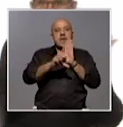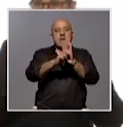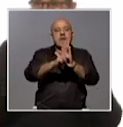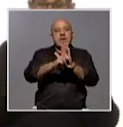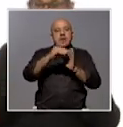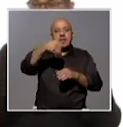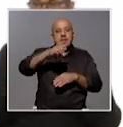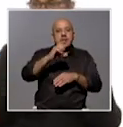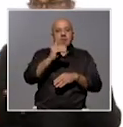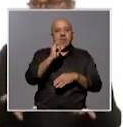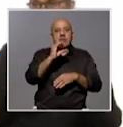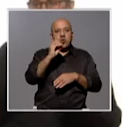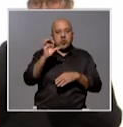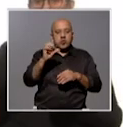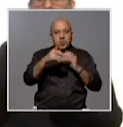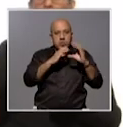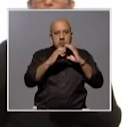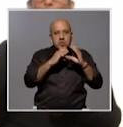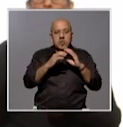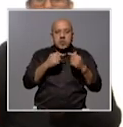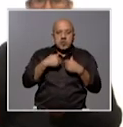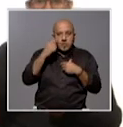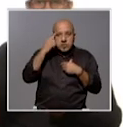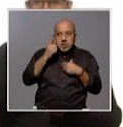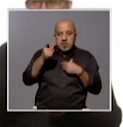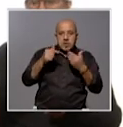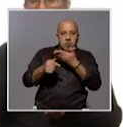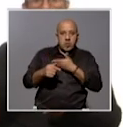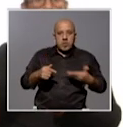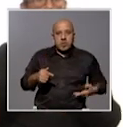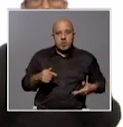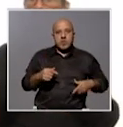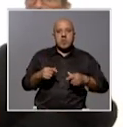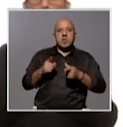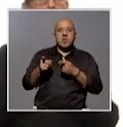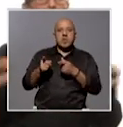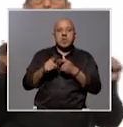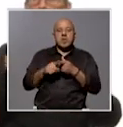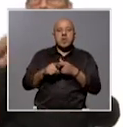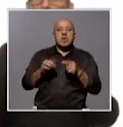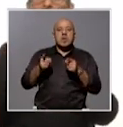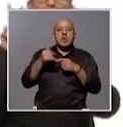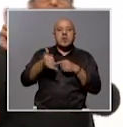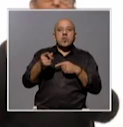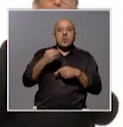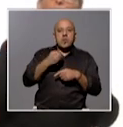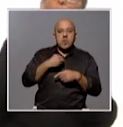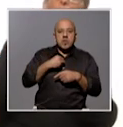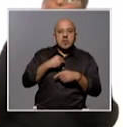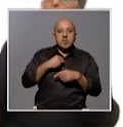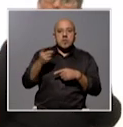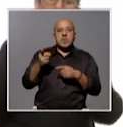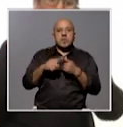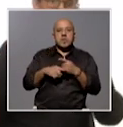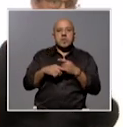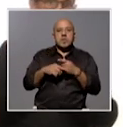entrado y está en la cámara de diputados a mí me parece que este gobierno es un gobierno muy proactivo que tiene una vocación reformista muy muy muy